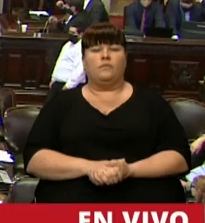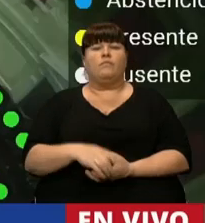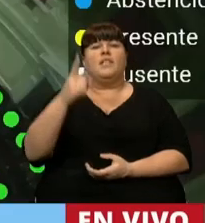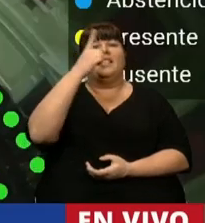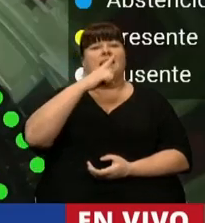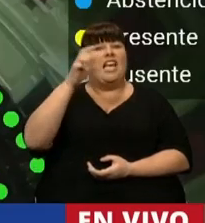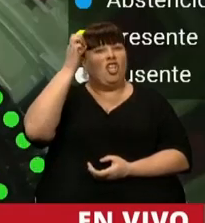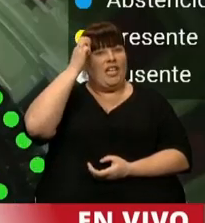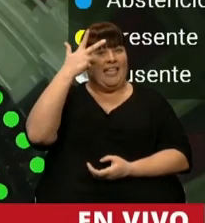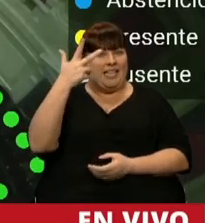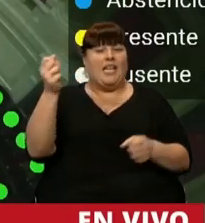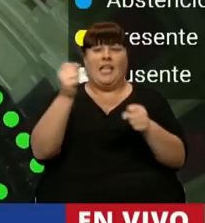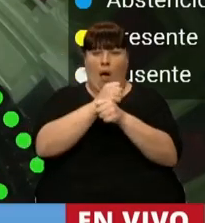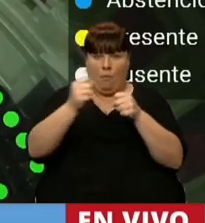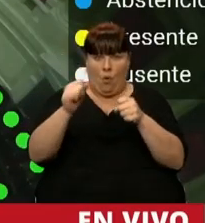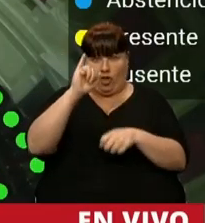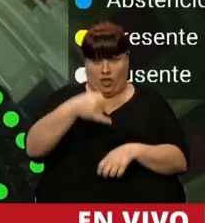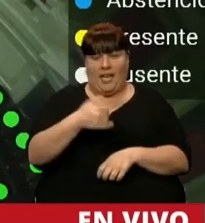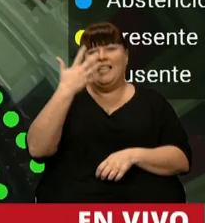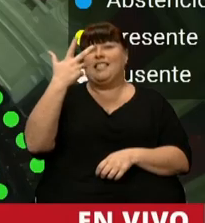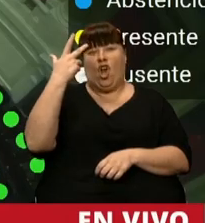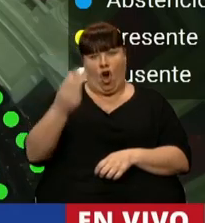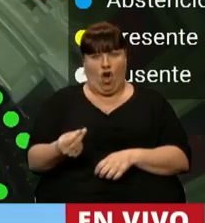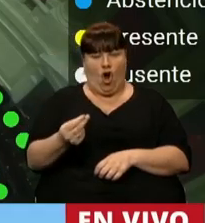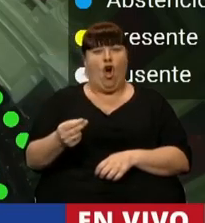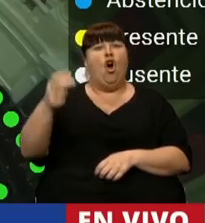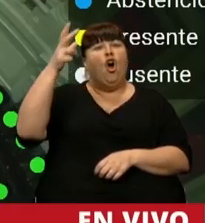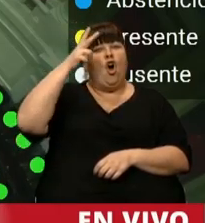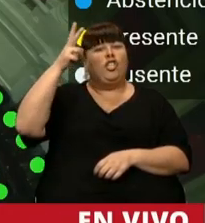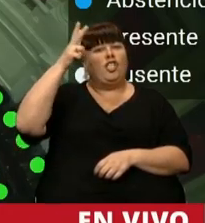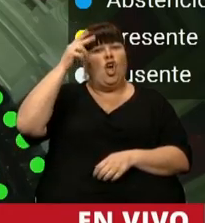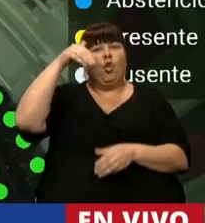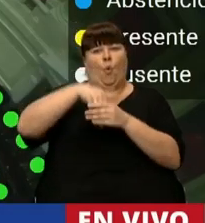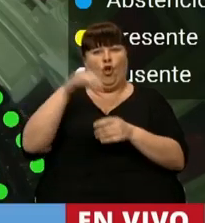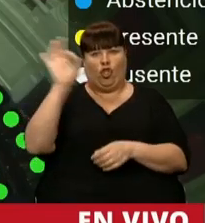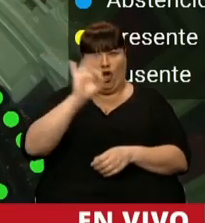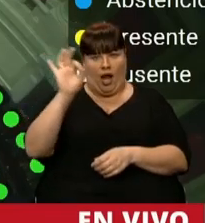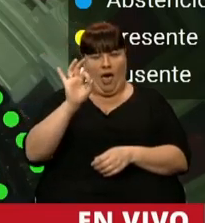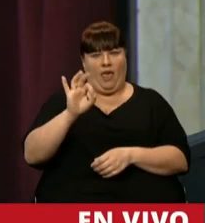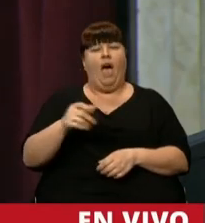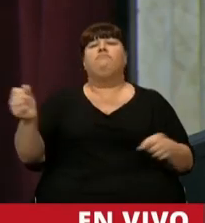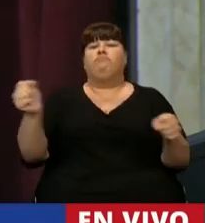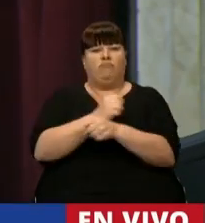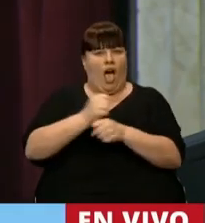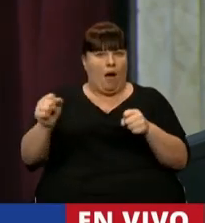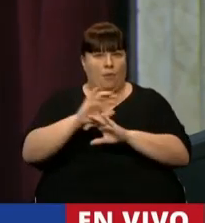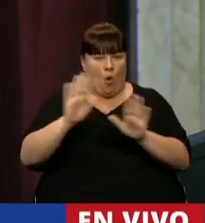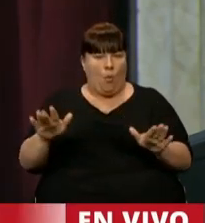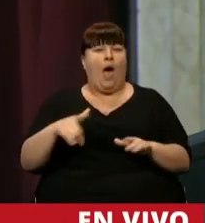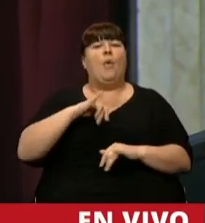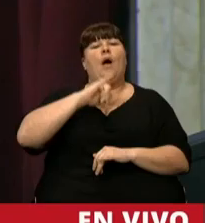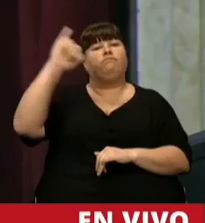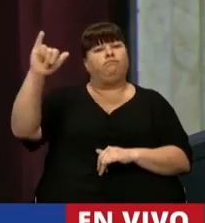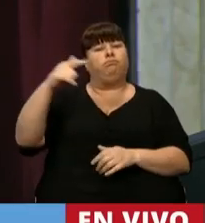133 afirmativos 5 negativos 88 abstenciones resulta afirmativo se